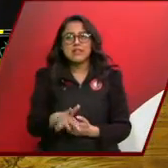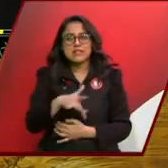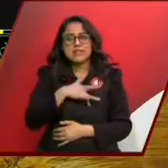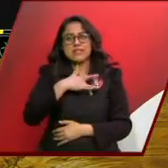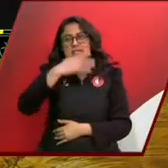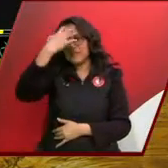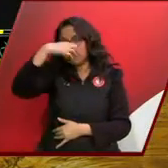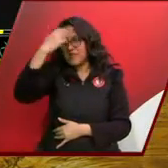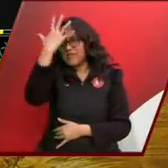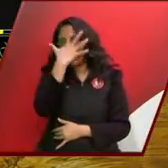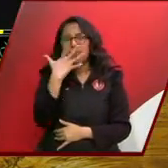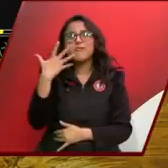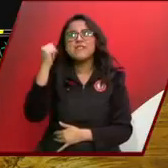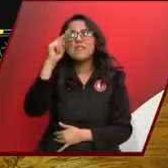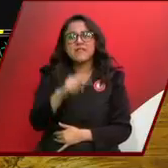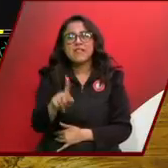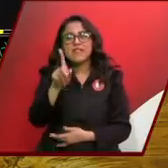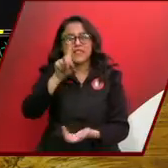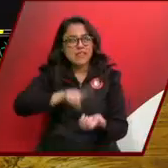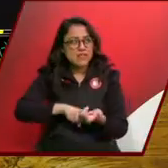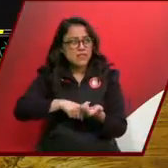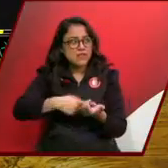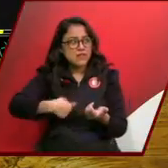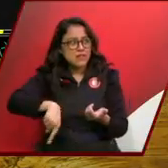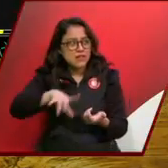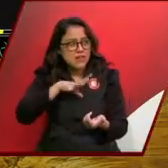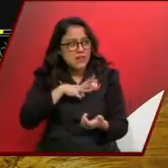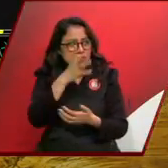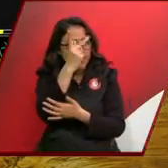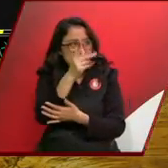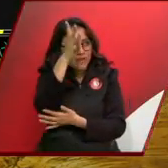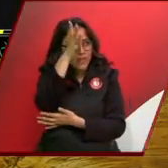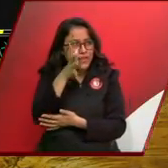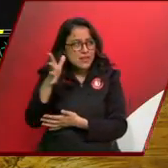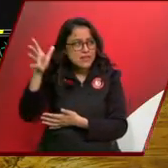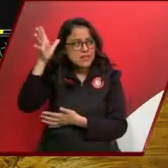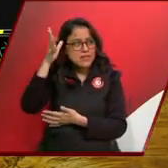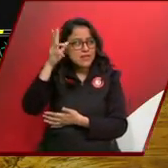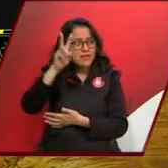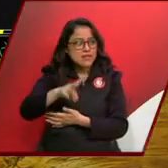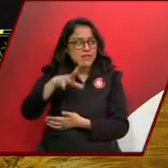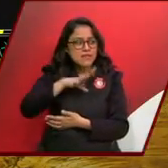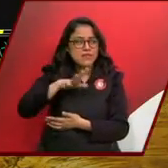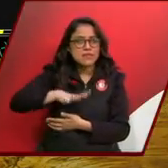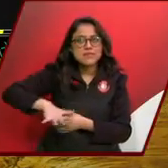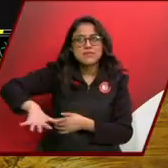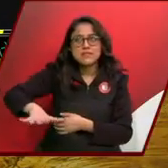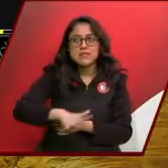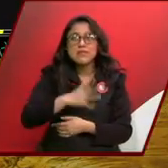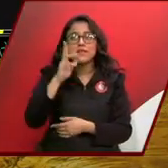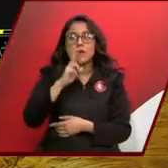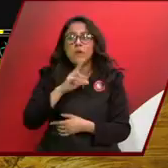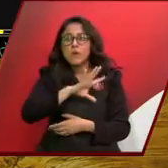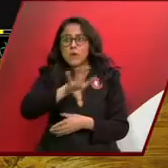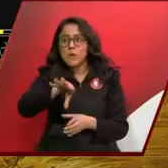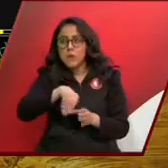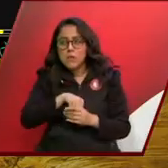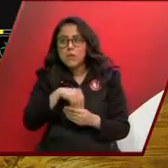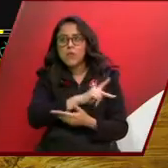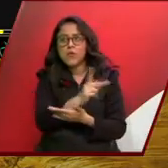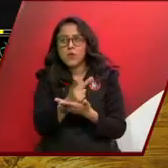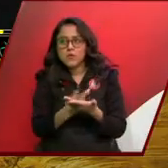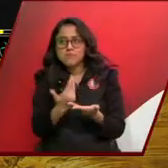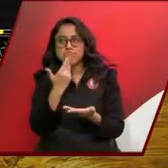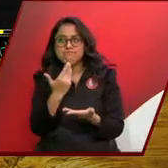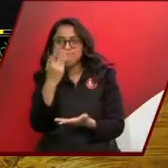muy padre que la empresa como tal, TV Azteca y A Quien Corresponda, te incluyan en este tipo de